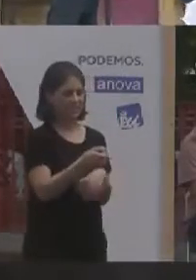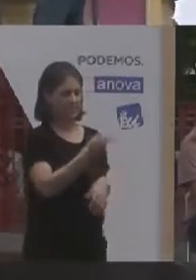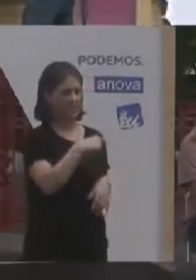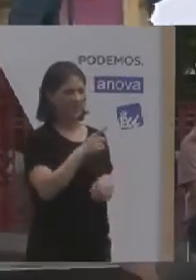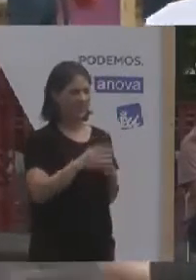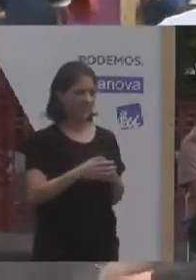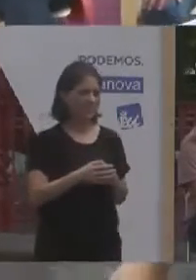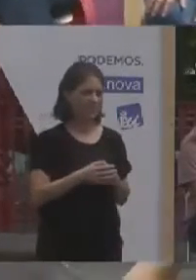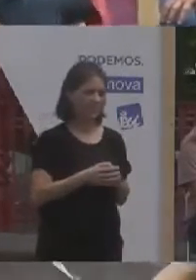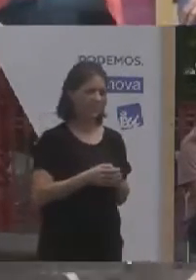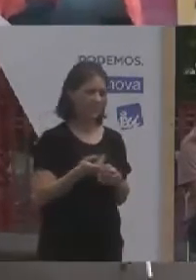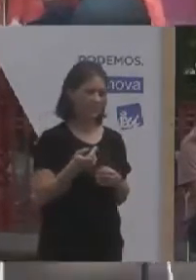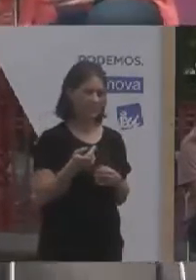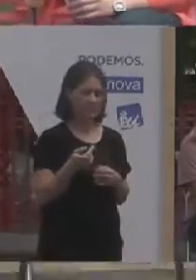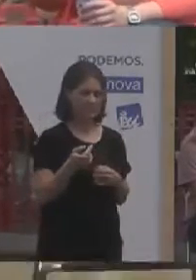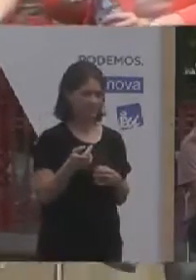Moitas gracias.